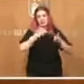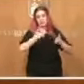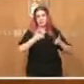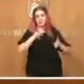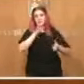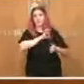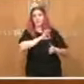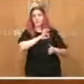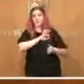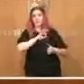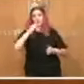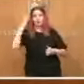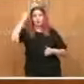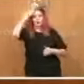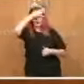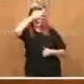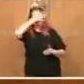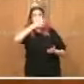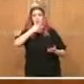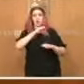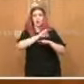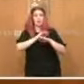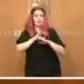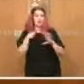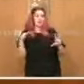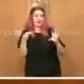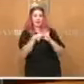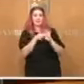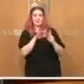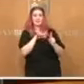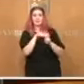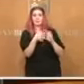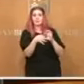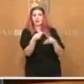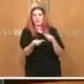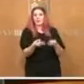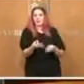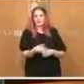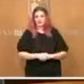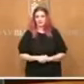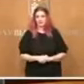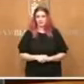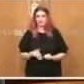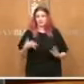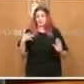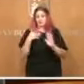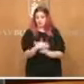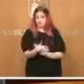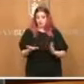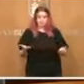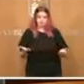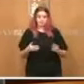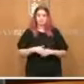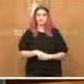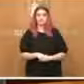va a hacer su consejería en relación a esta situación? Esto quiere decir